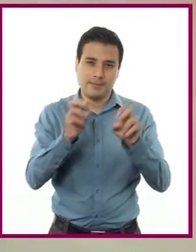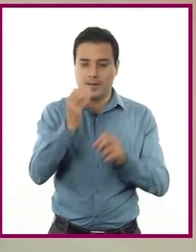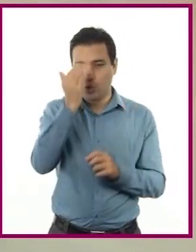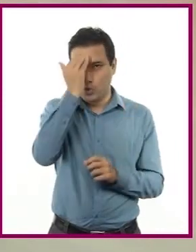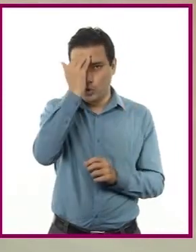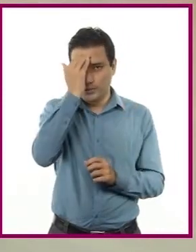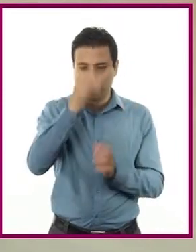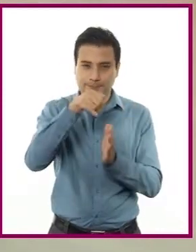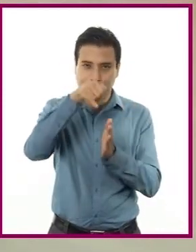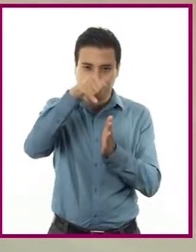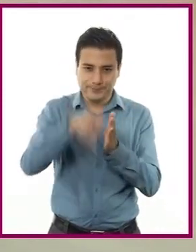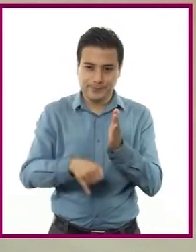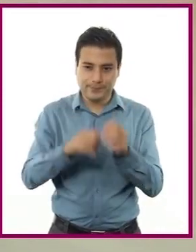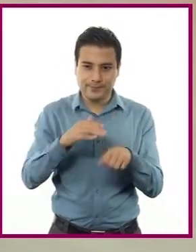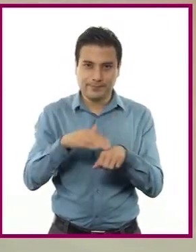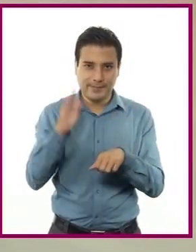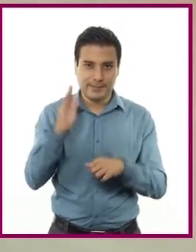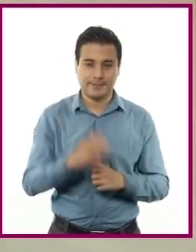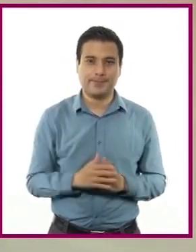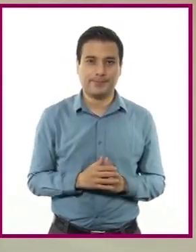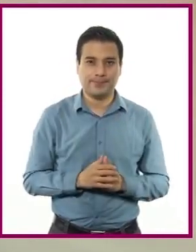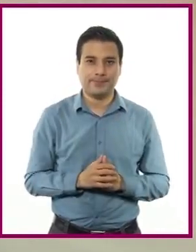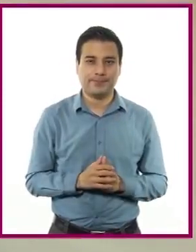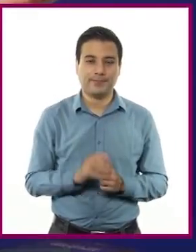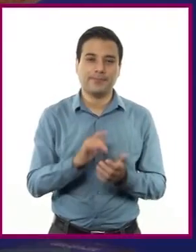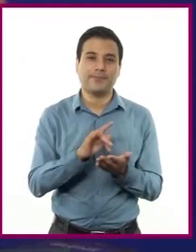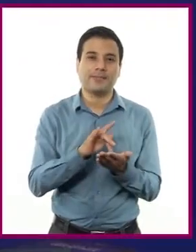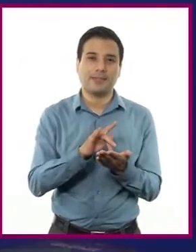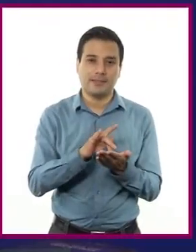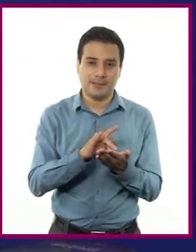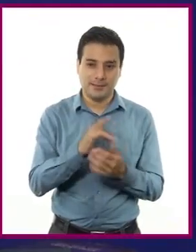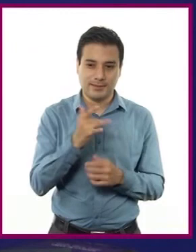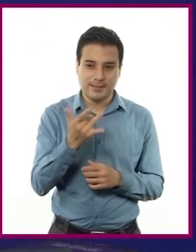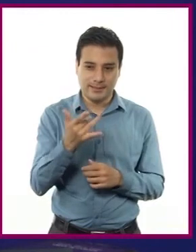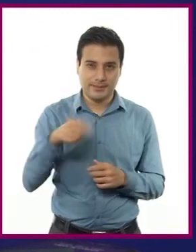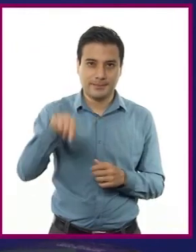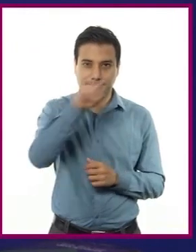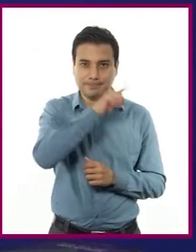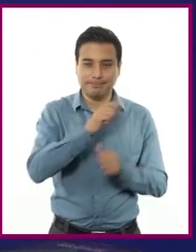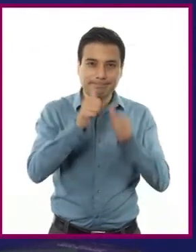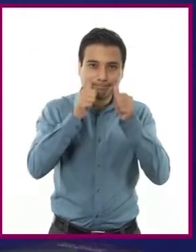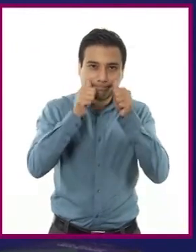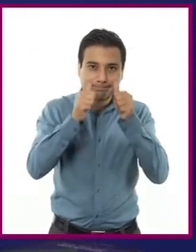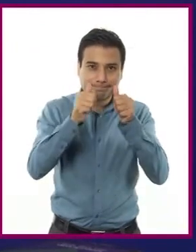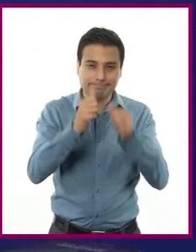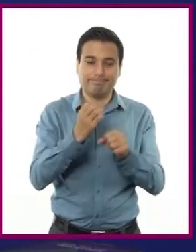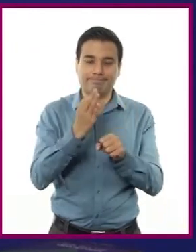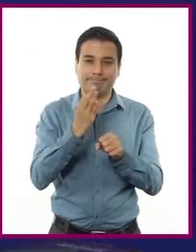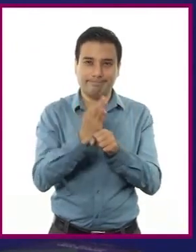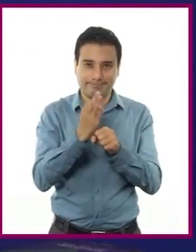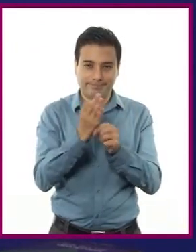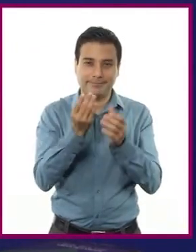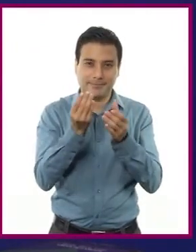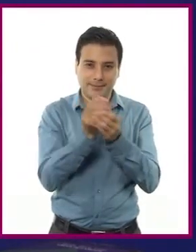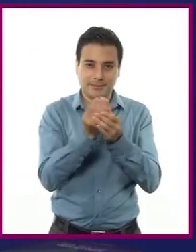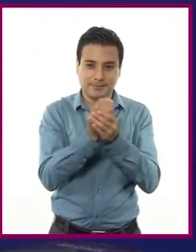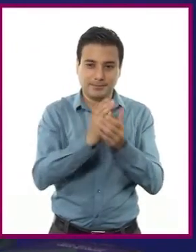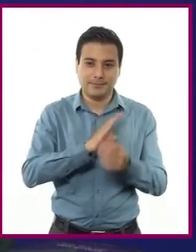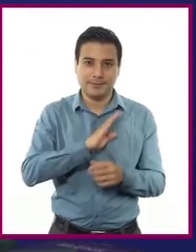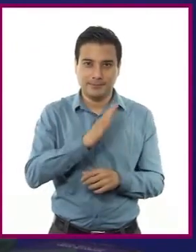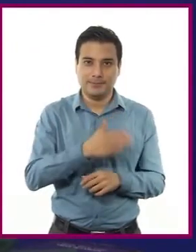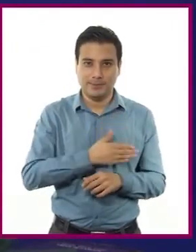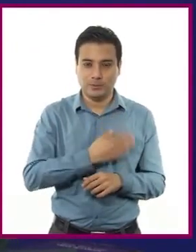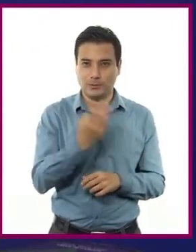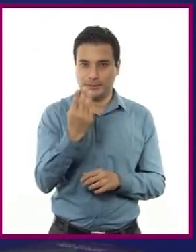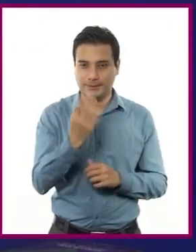tema y complementarlo. Gracias por compartir con nosotros esta sesión de Lengua